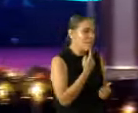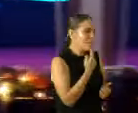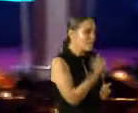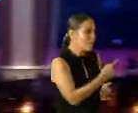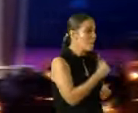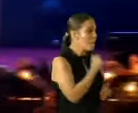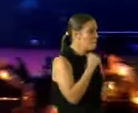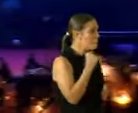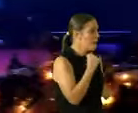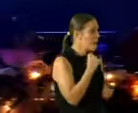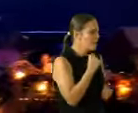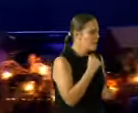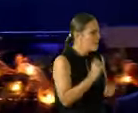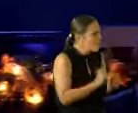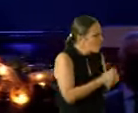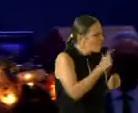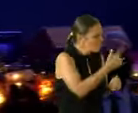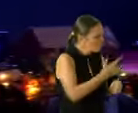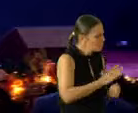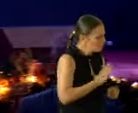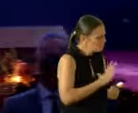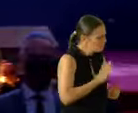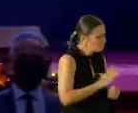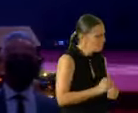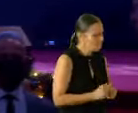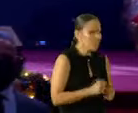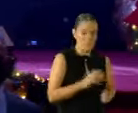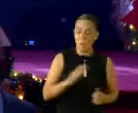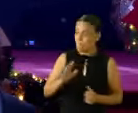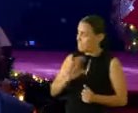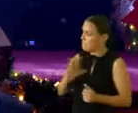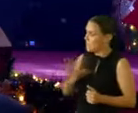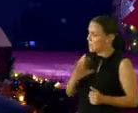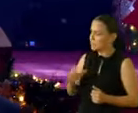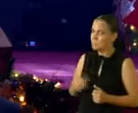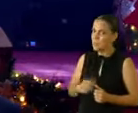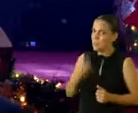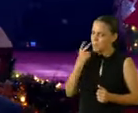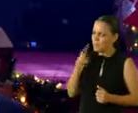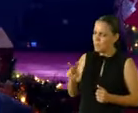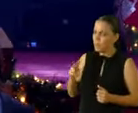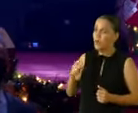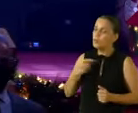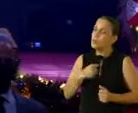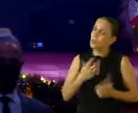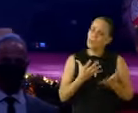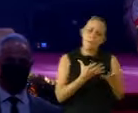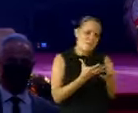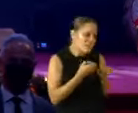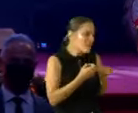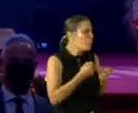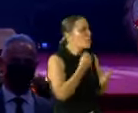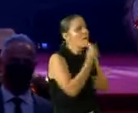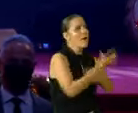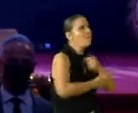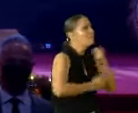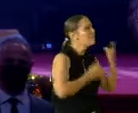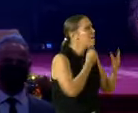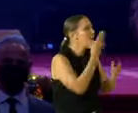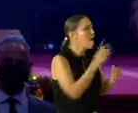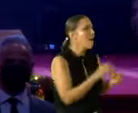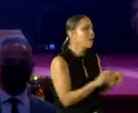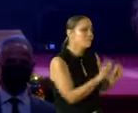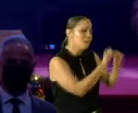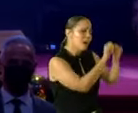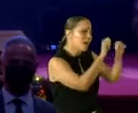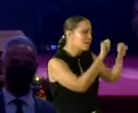Benito, ¿cómo está? Bien, me miró otra vez. Es que yo quiero que cantemos, yo quiero que usted me abra el altar,